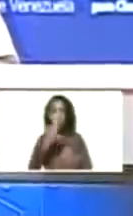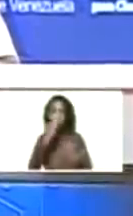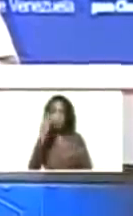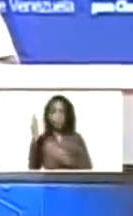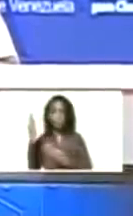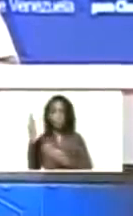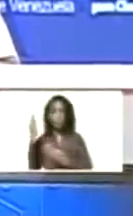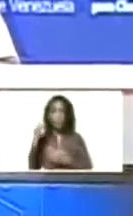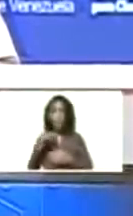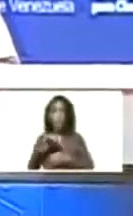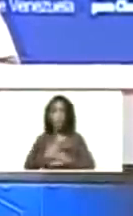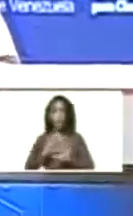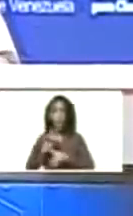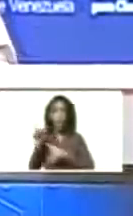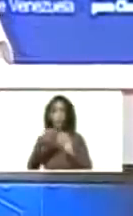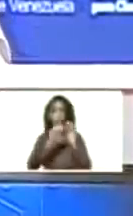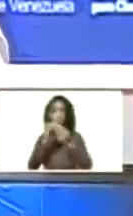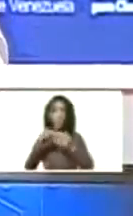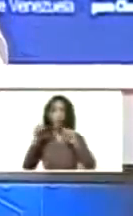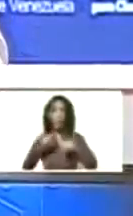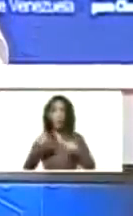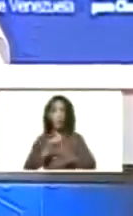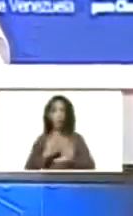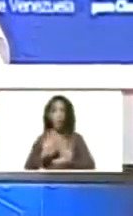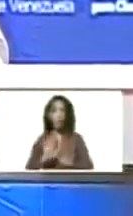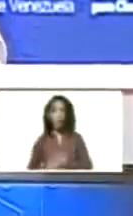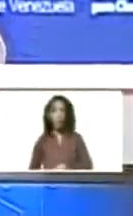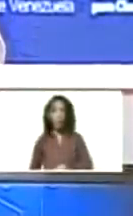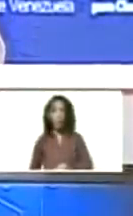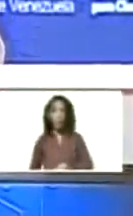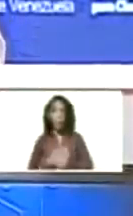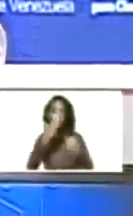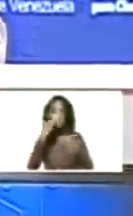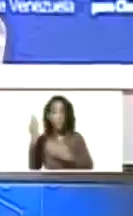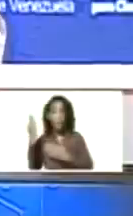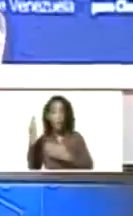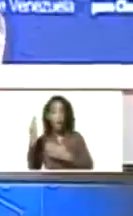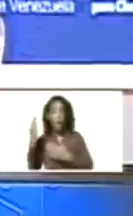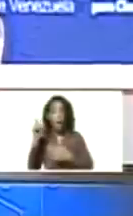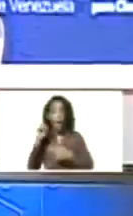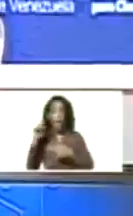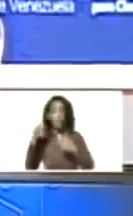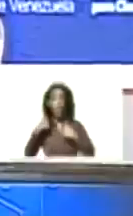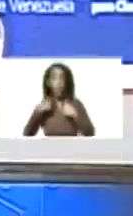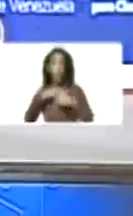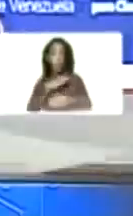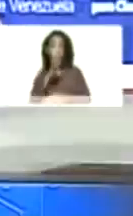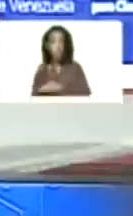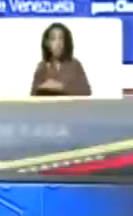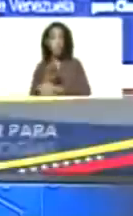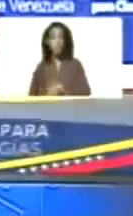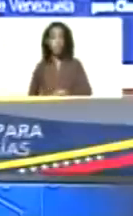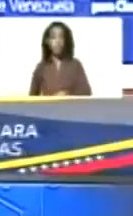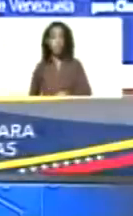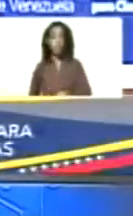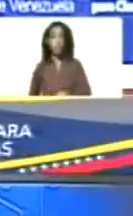¿ves? Sí, pero ya esto está arreglado aquí. Mira, le dije, Carmen, estoy en tal sitio.